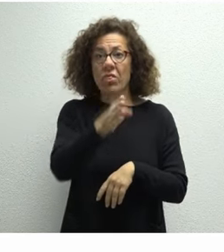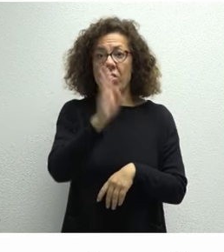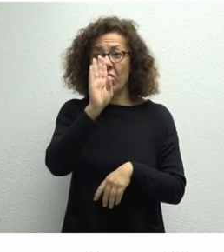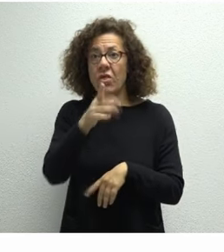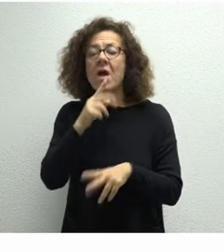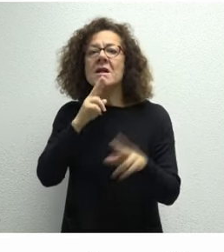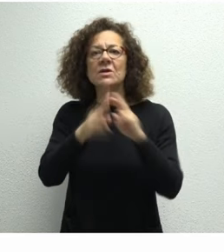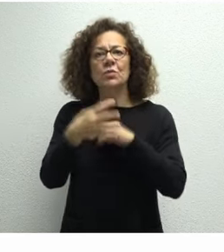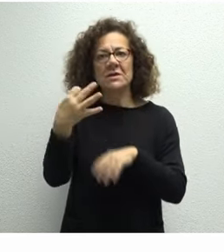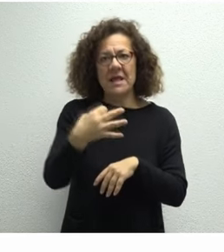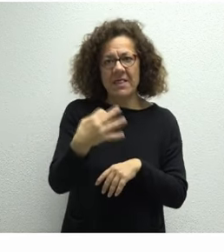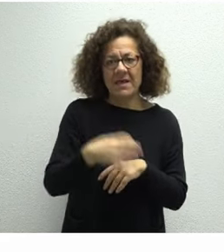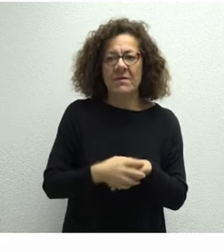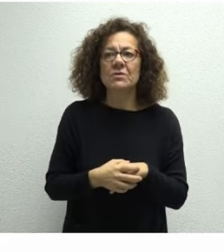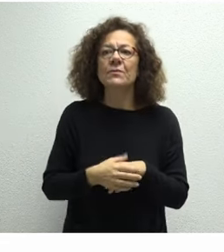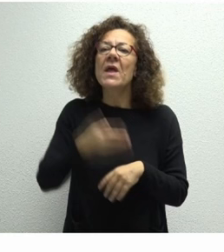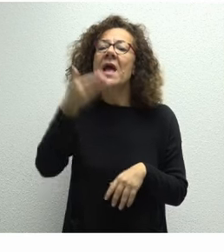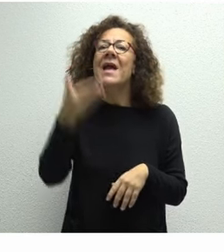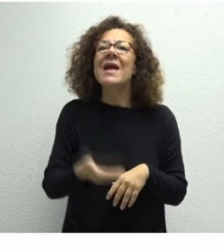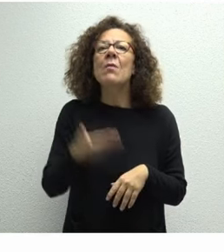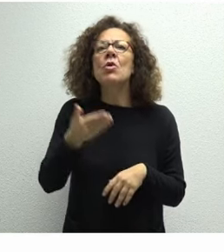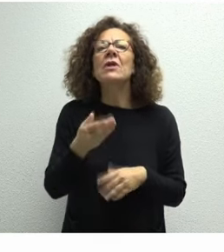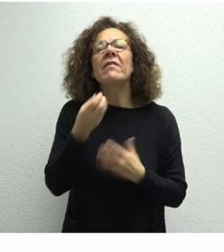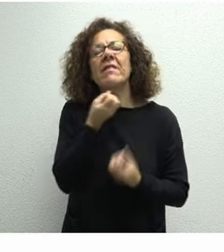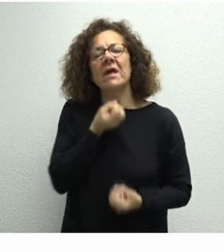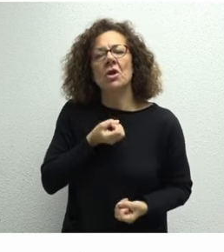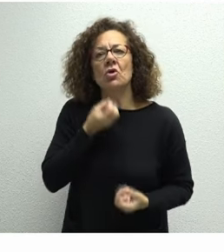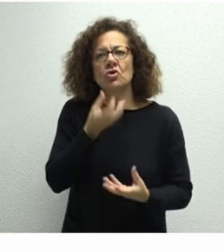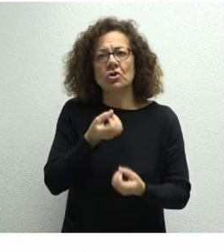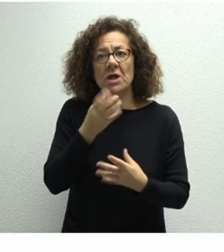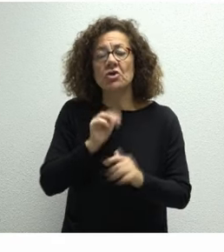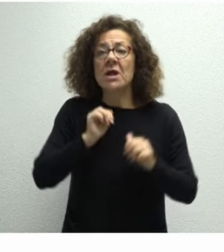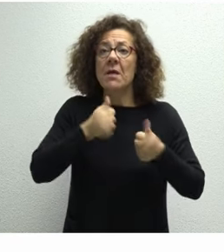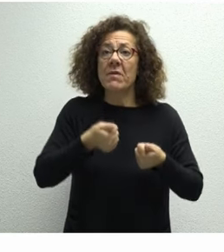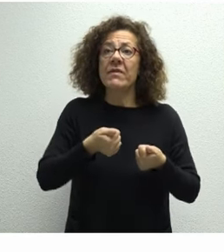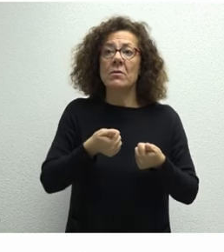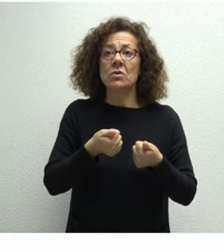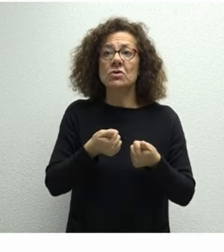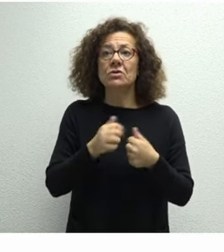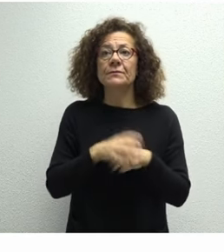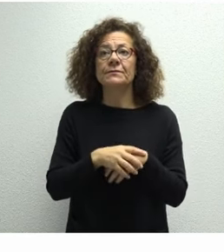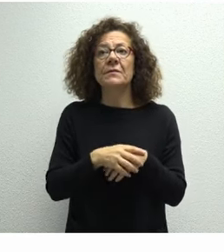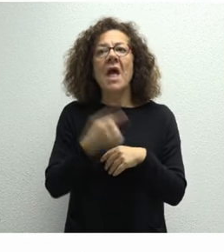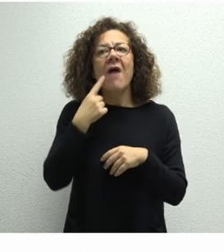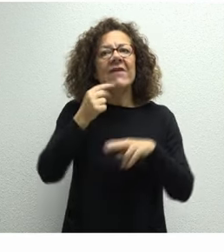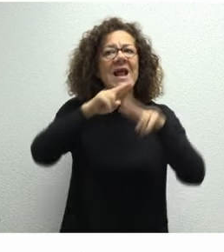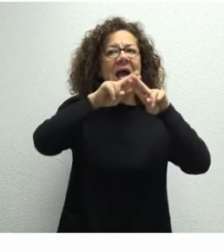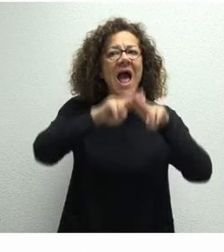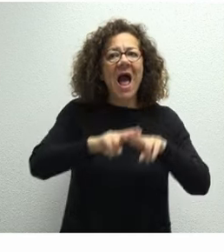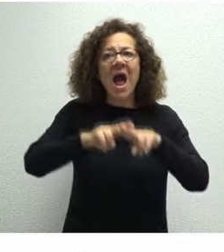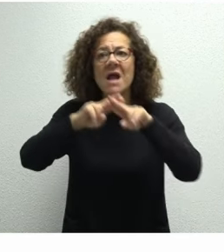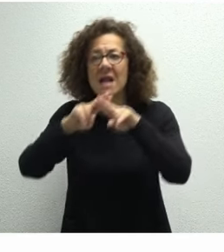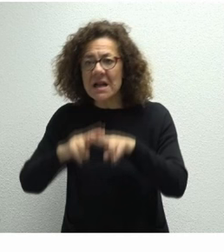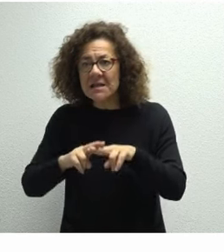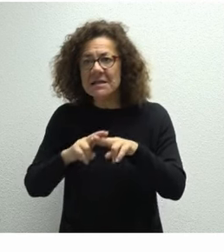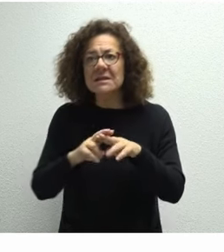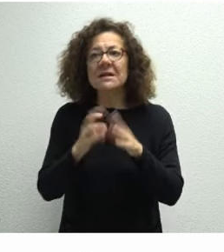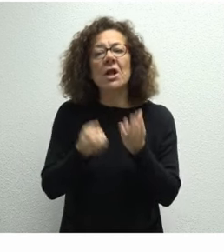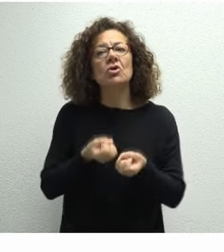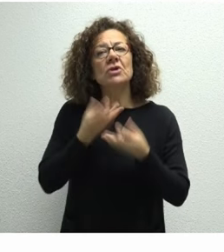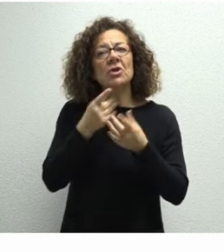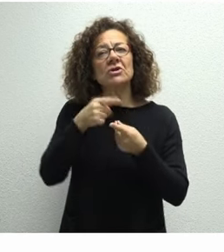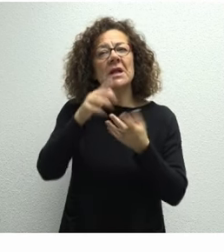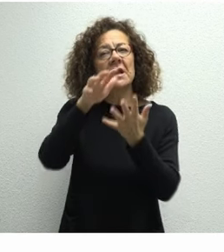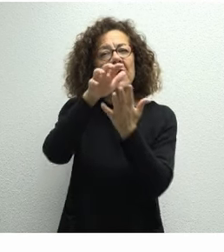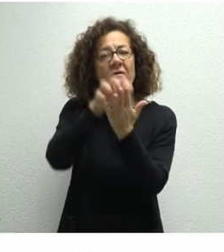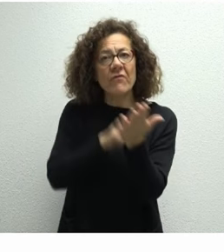respuesta sí importancia de los datos no empezamos a a ver análisis de las de los datos del del informe